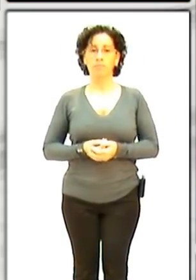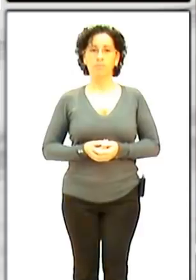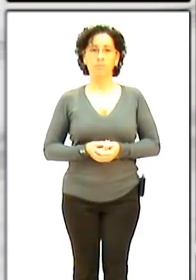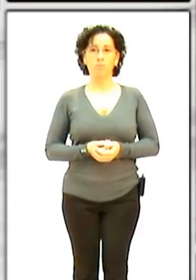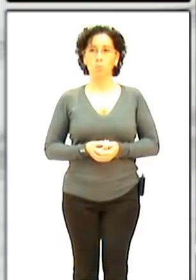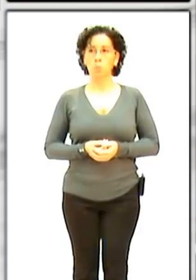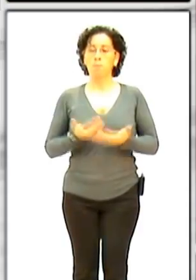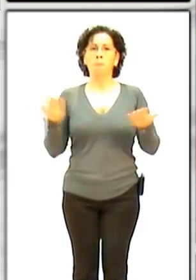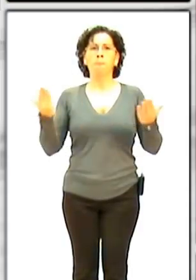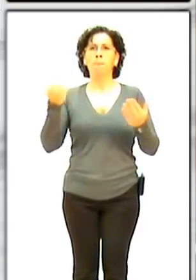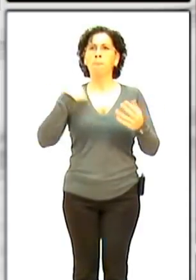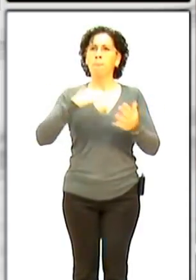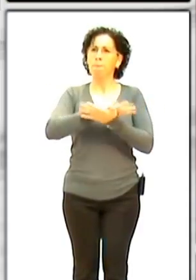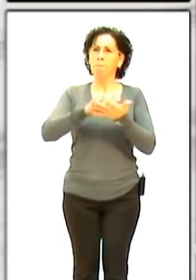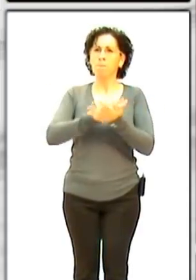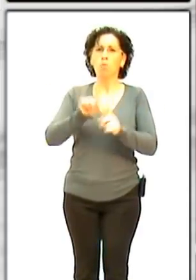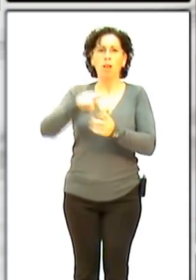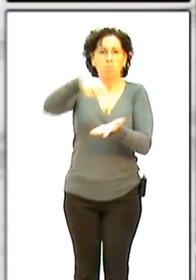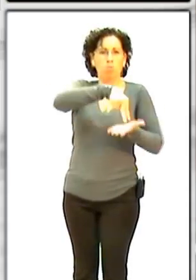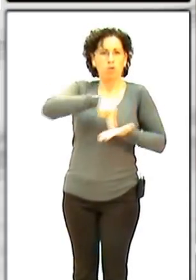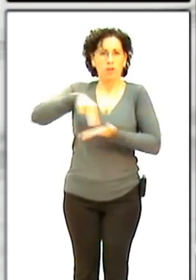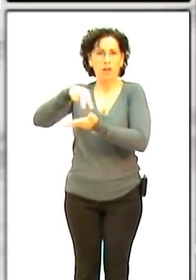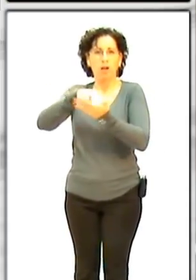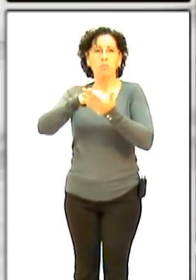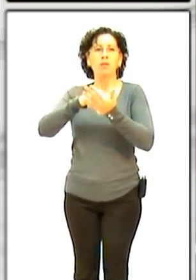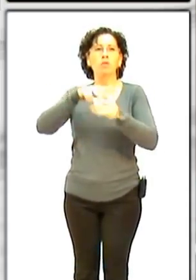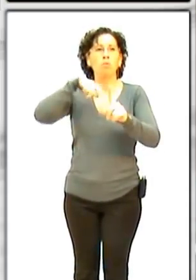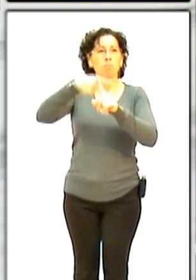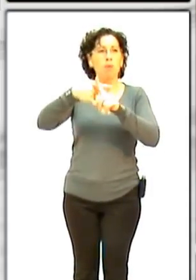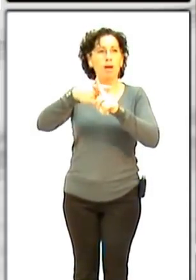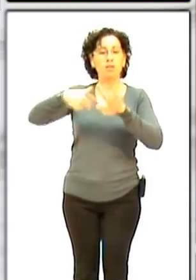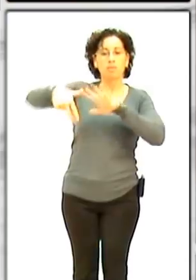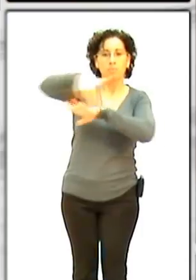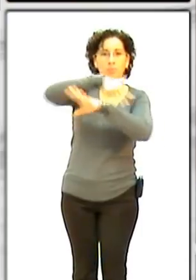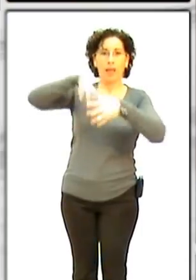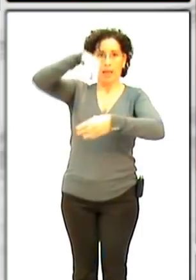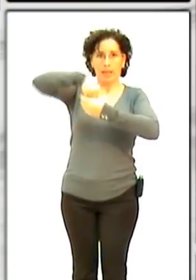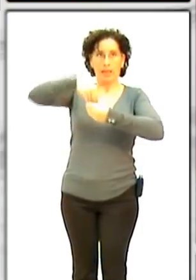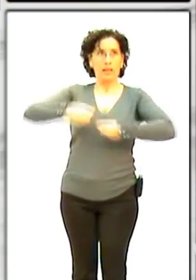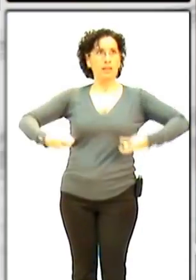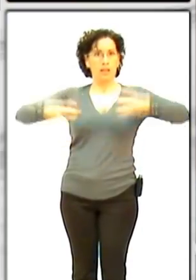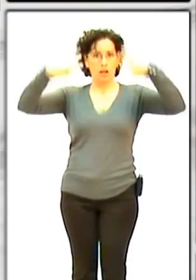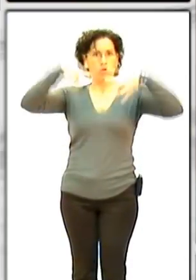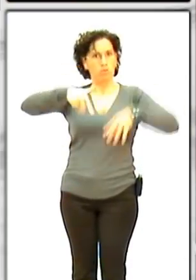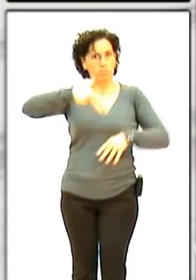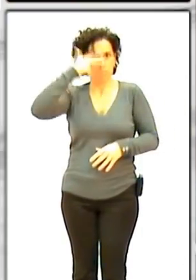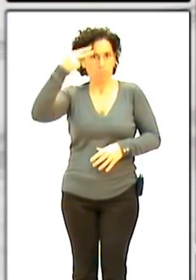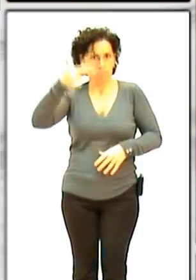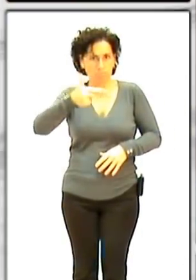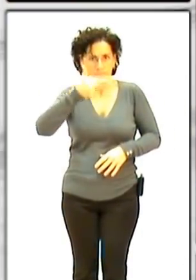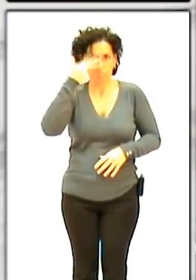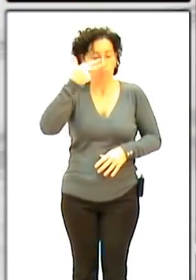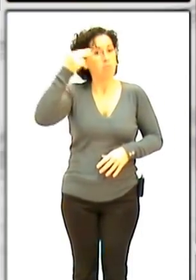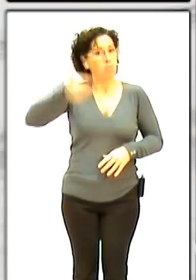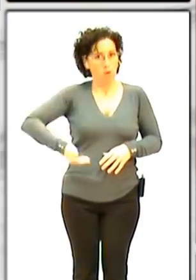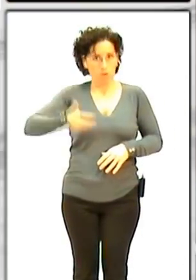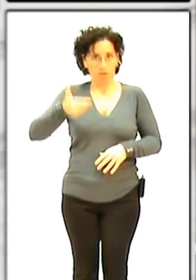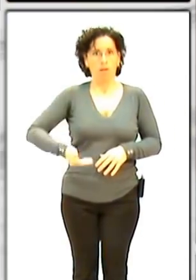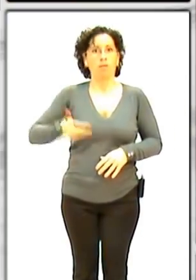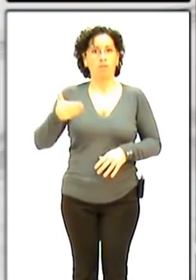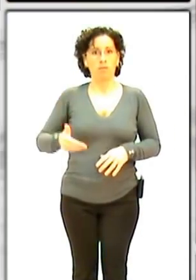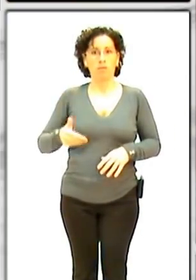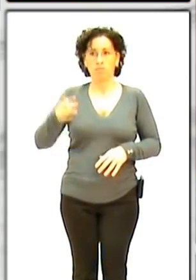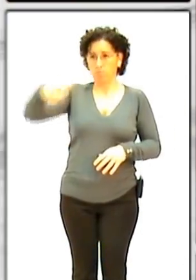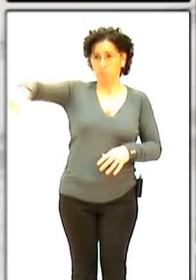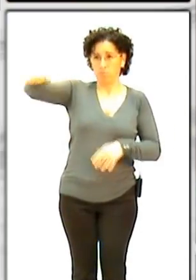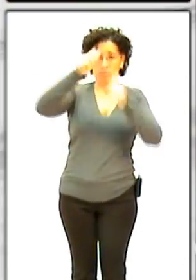Hemos nombrado, por ejemplo, posicionamiento y navegación en interiores, algo realmente interesantísimo y muy importante, ¿no?